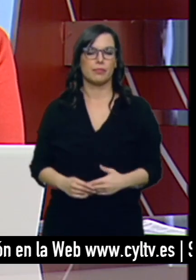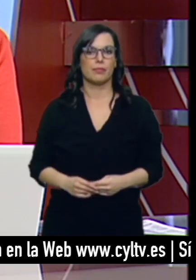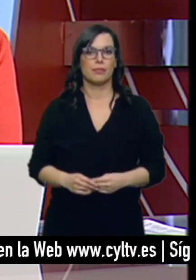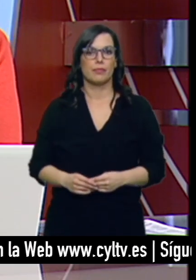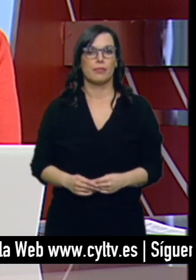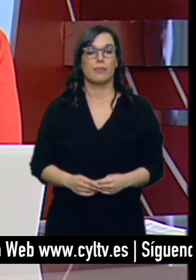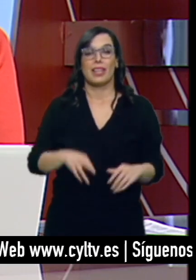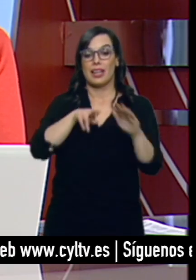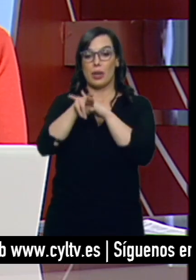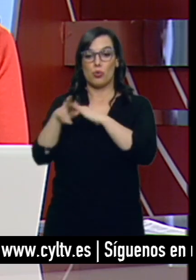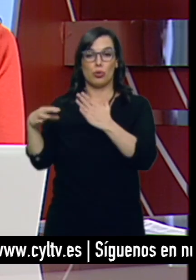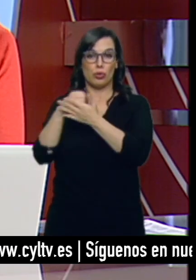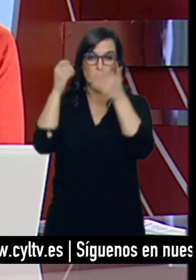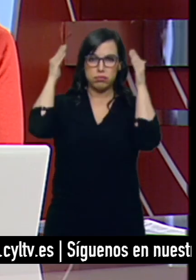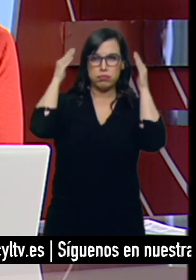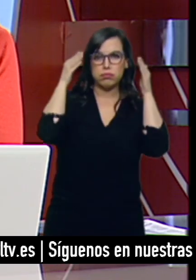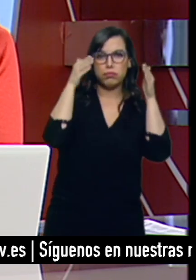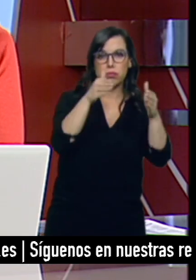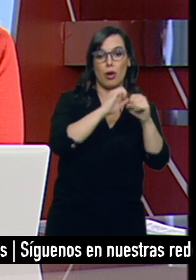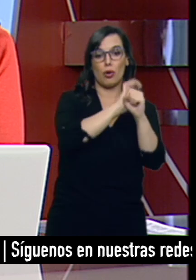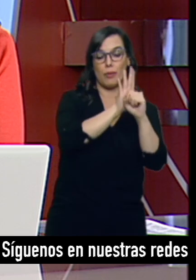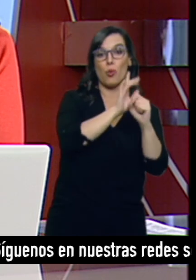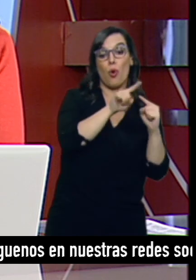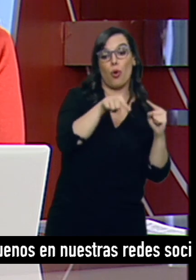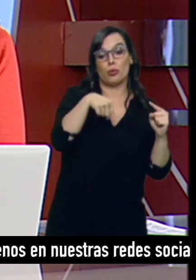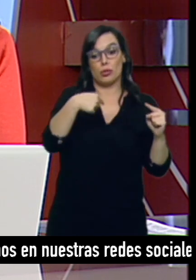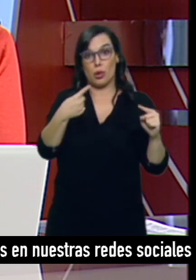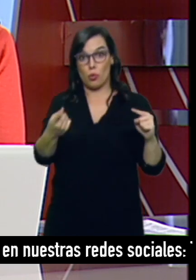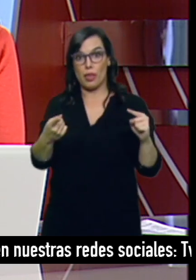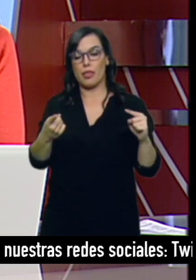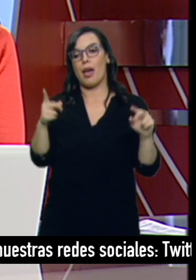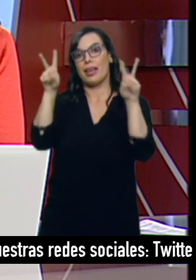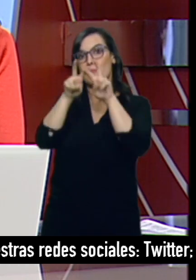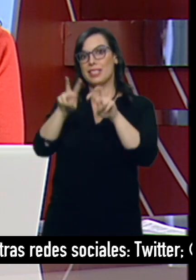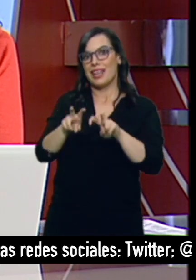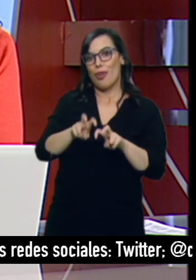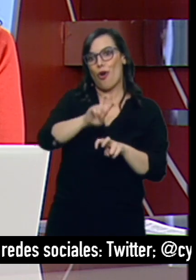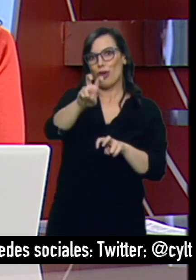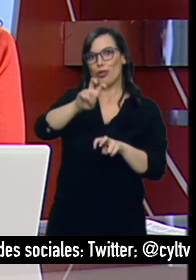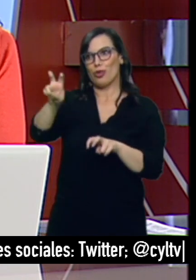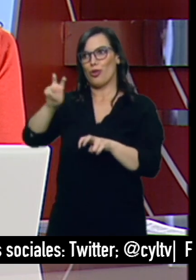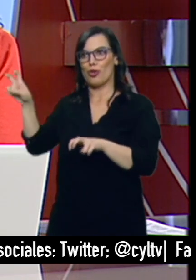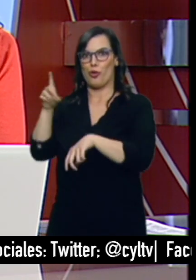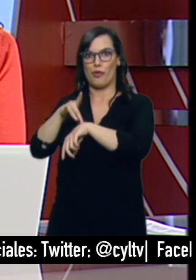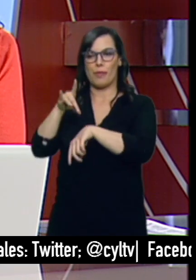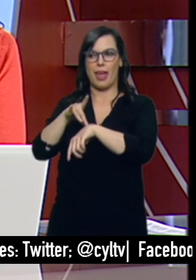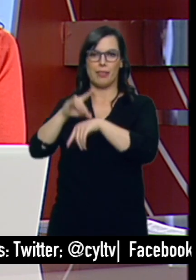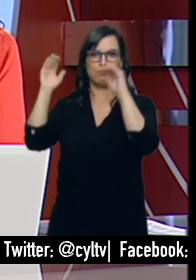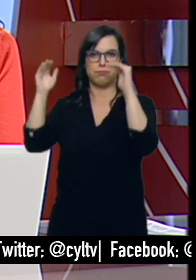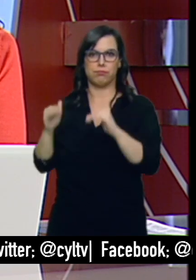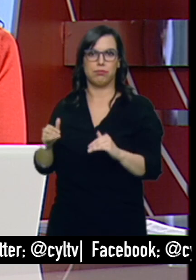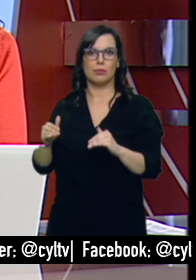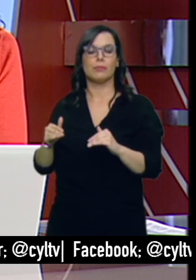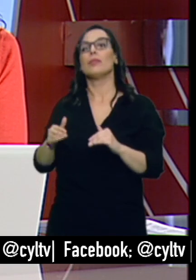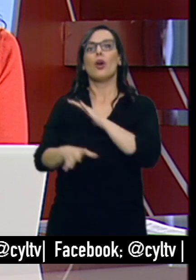Centrar todos los recursos en el coronavirus provoca efectos colaterales en la investigación de otras enfermedades. Los fondos públicos se han